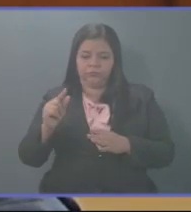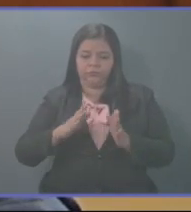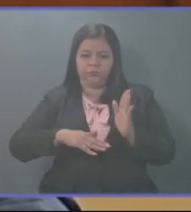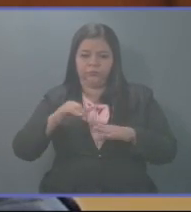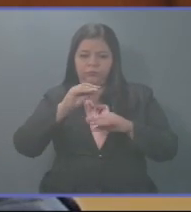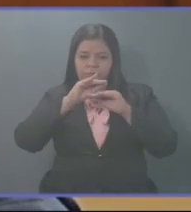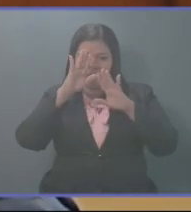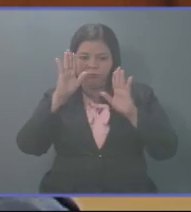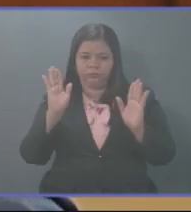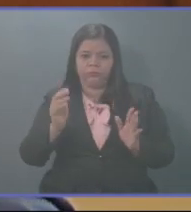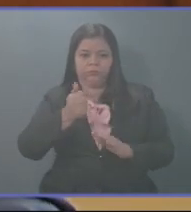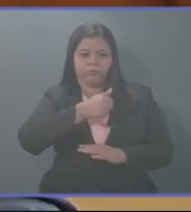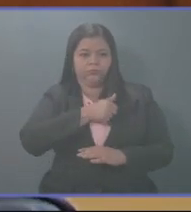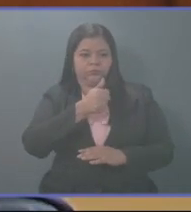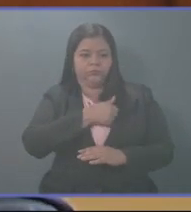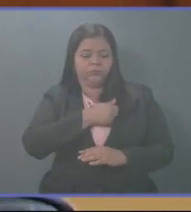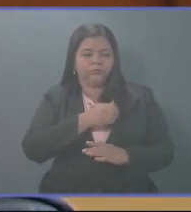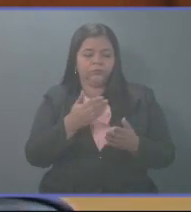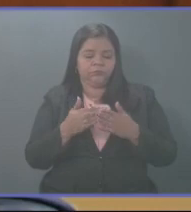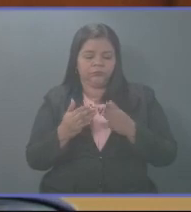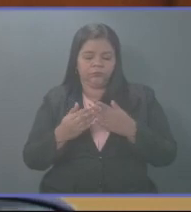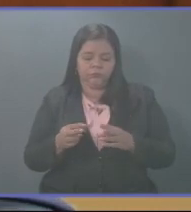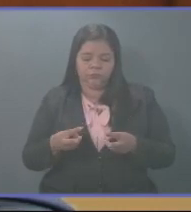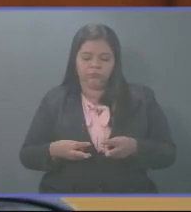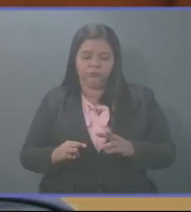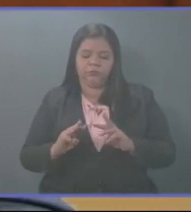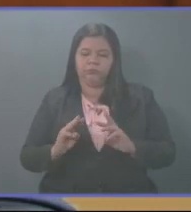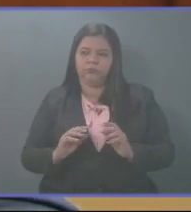de competencias y mecanismos de coordinación,